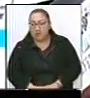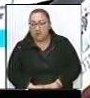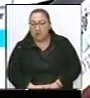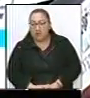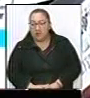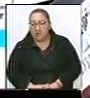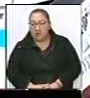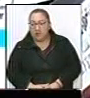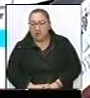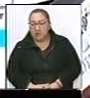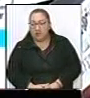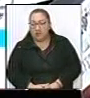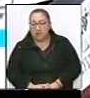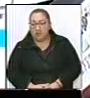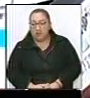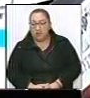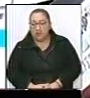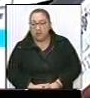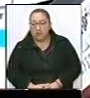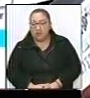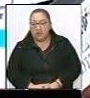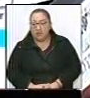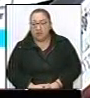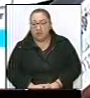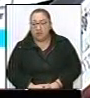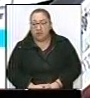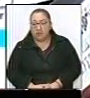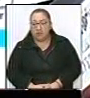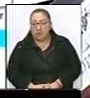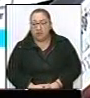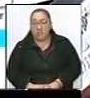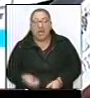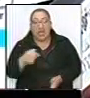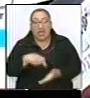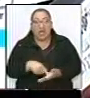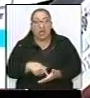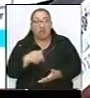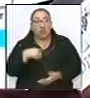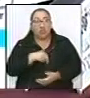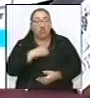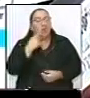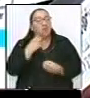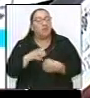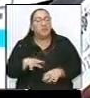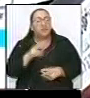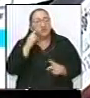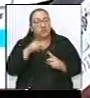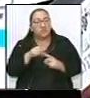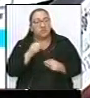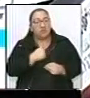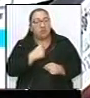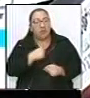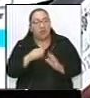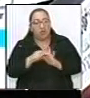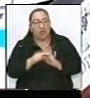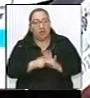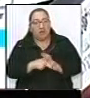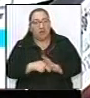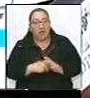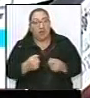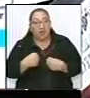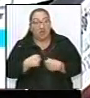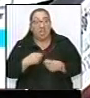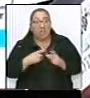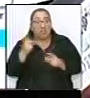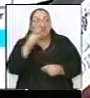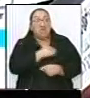se observe aquí. Nosotros hemos perdido la calidad de observadores de nuestras propias normas. Ese es el problema. Entonces, yo creo que